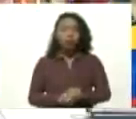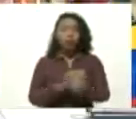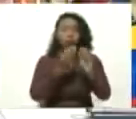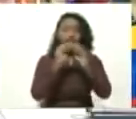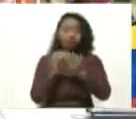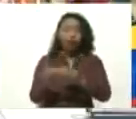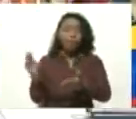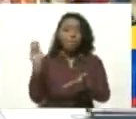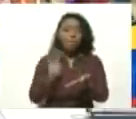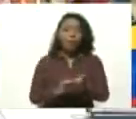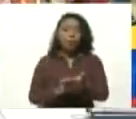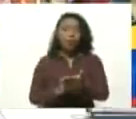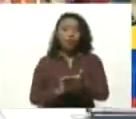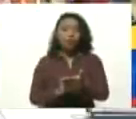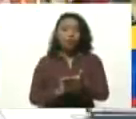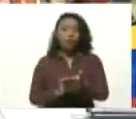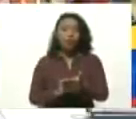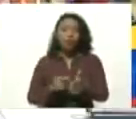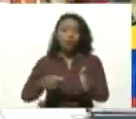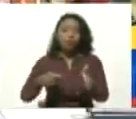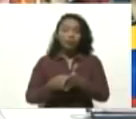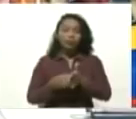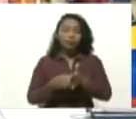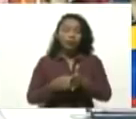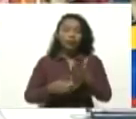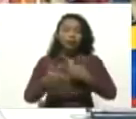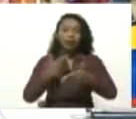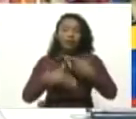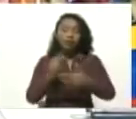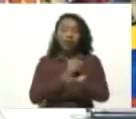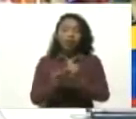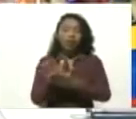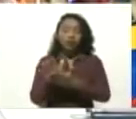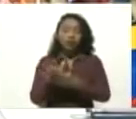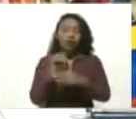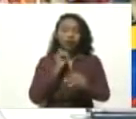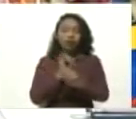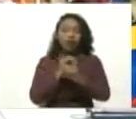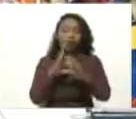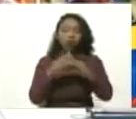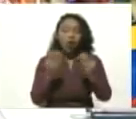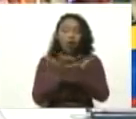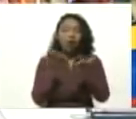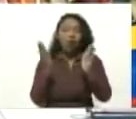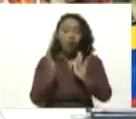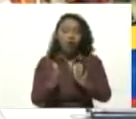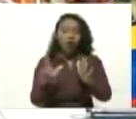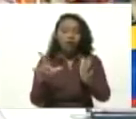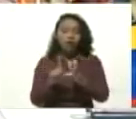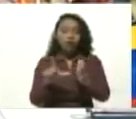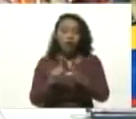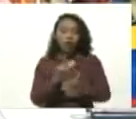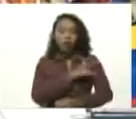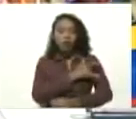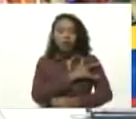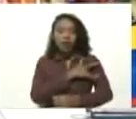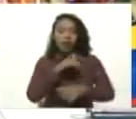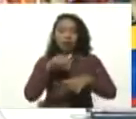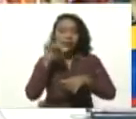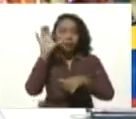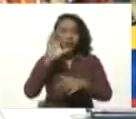Instalar módems para servicio gratuito de internet en todas las escuelas, liceos y universidades del